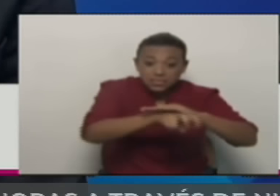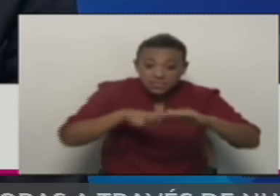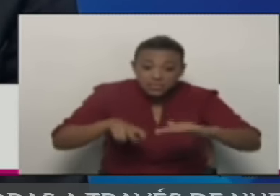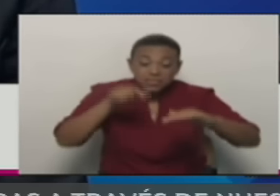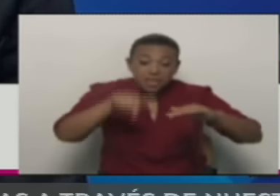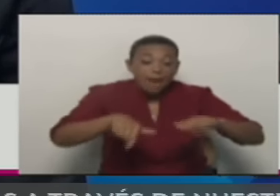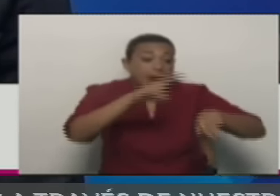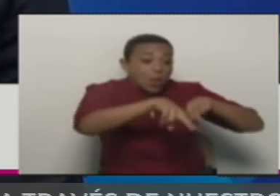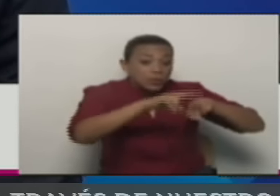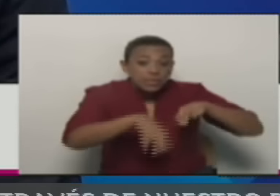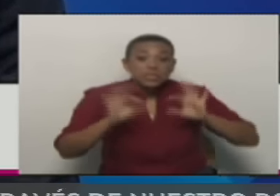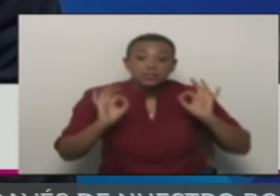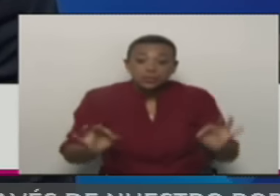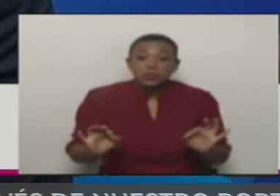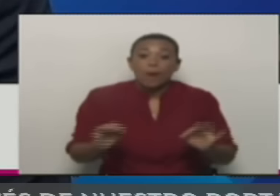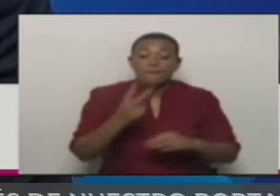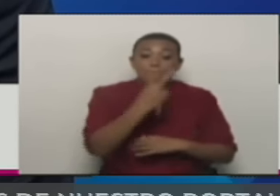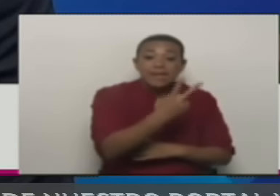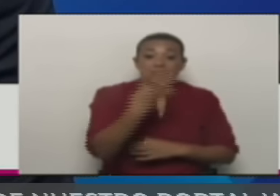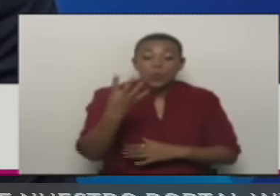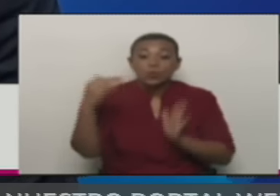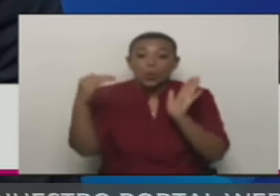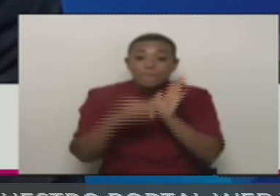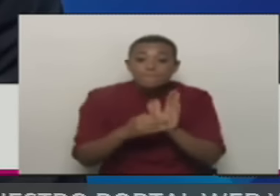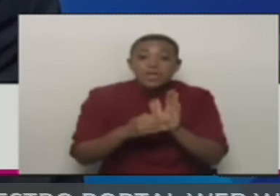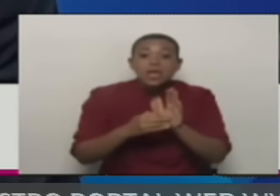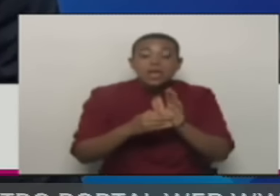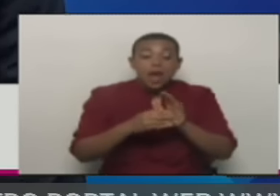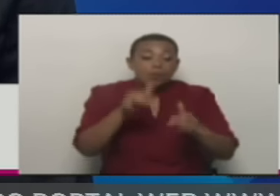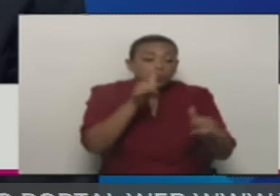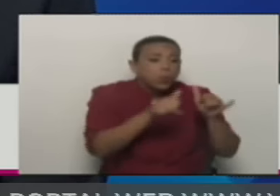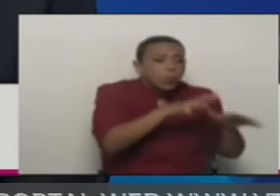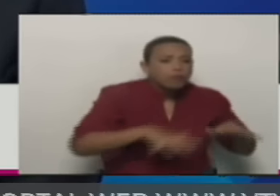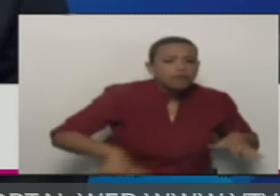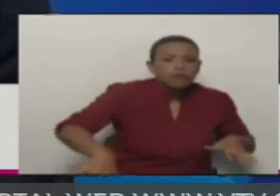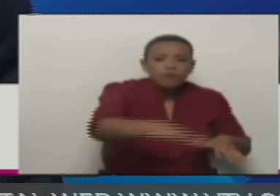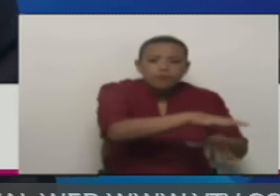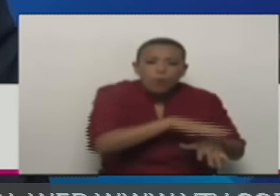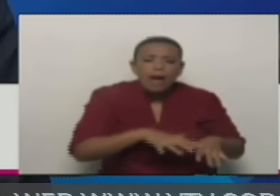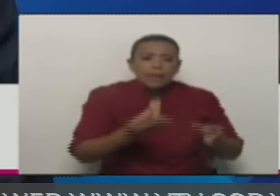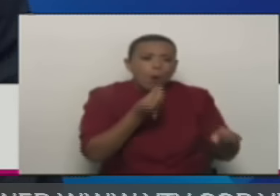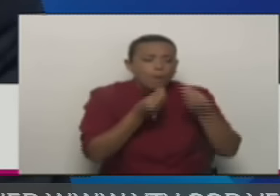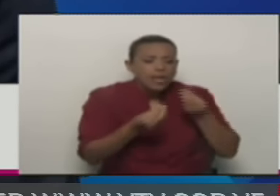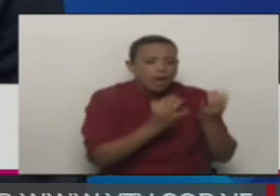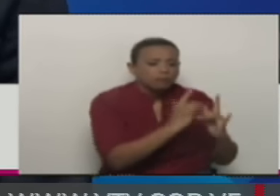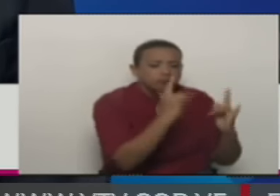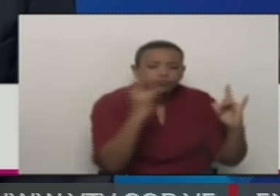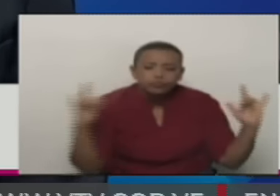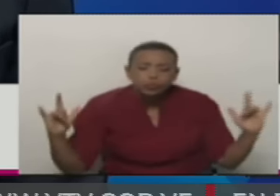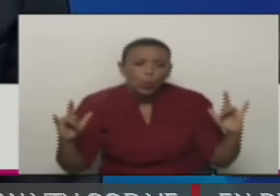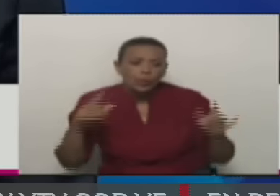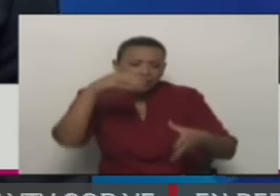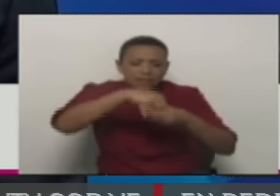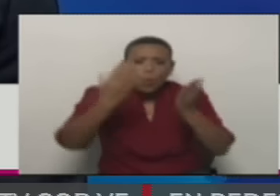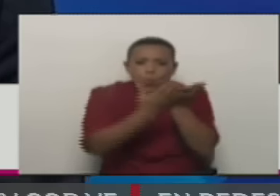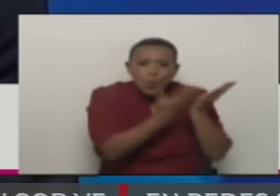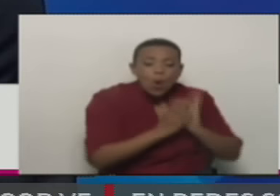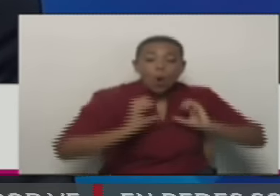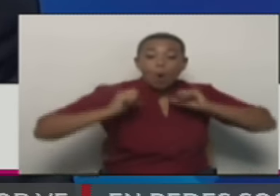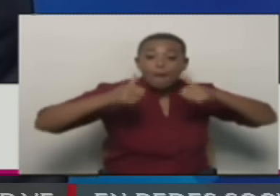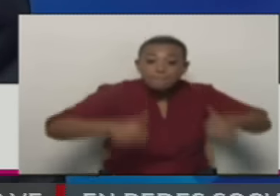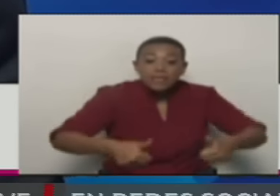Igual van a ser 24.000 reverberos, que va a fortalecer también el programa de alimentación escolar, presidente. Así que han empezado a